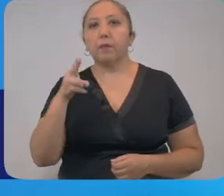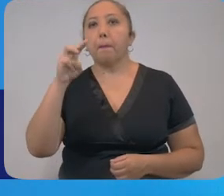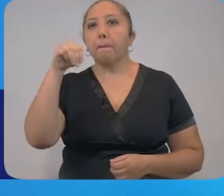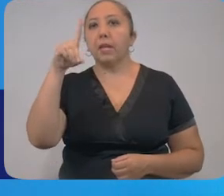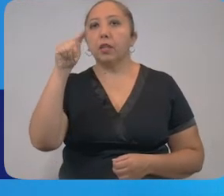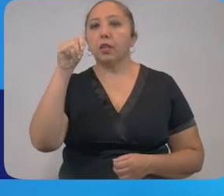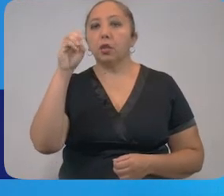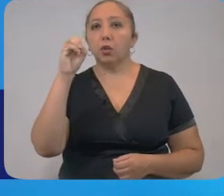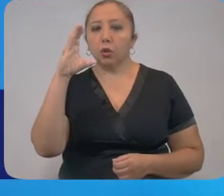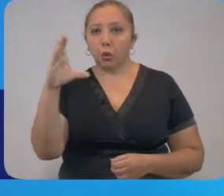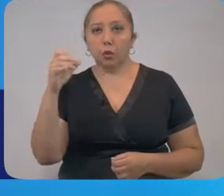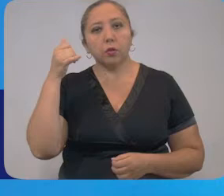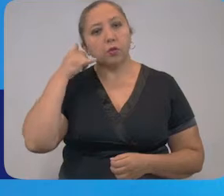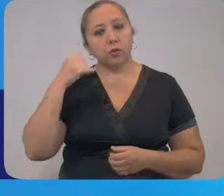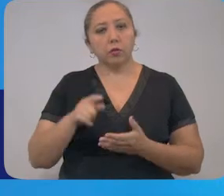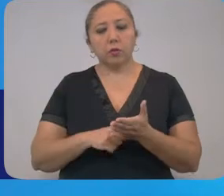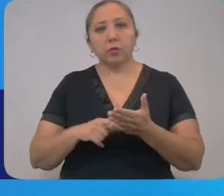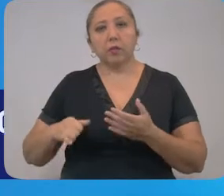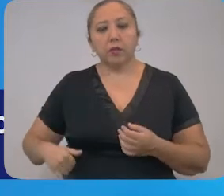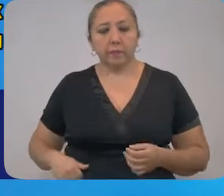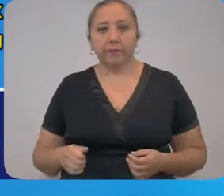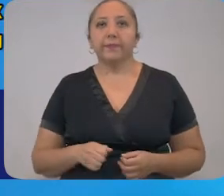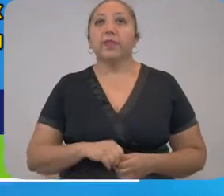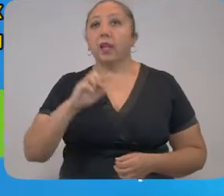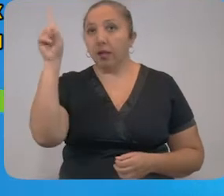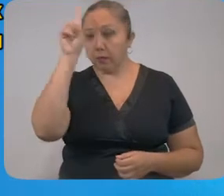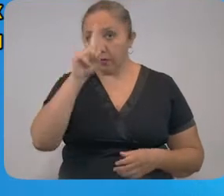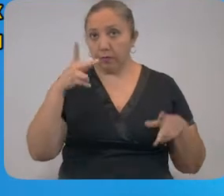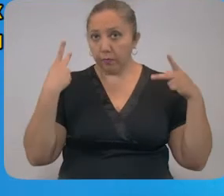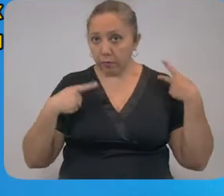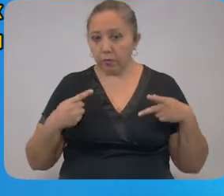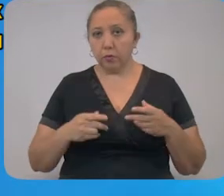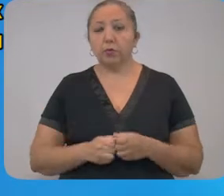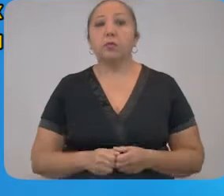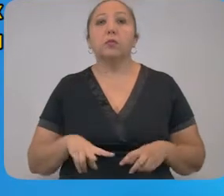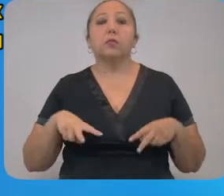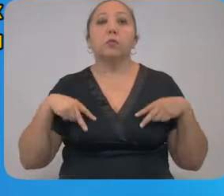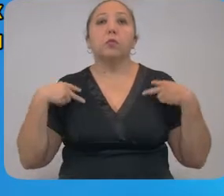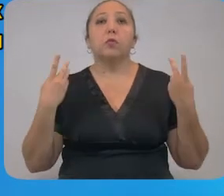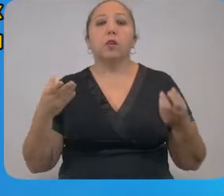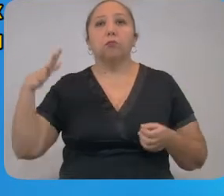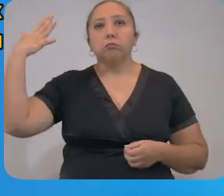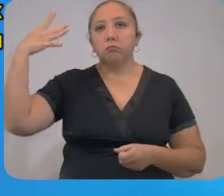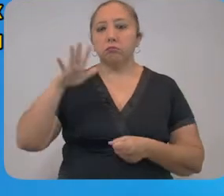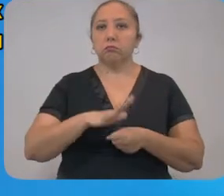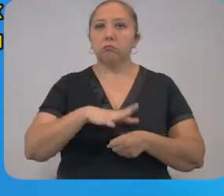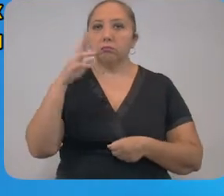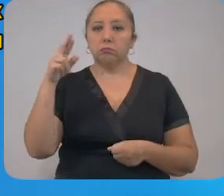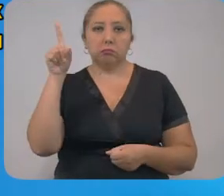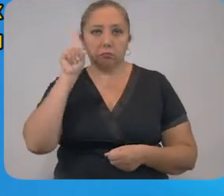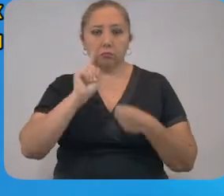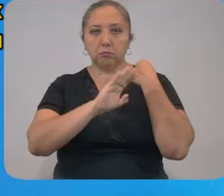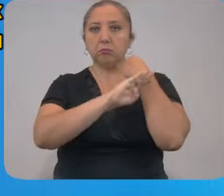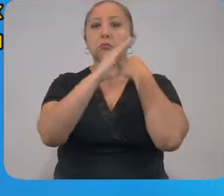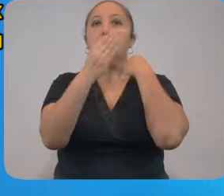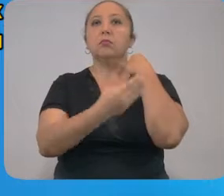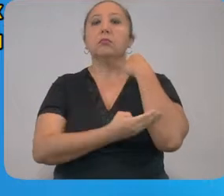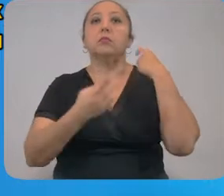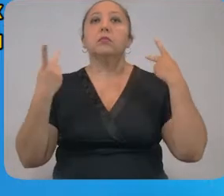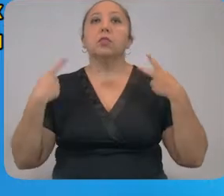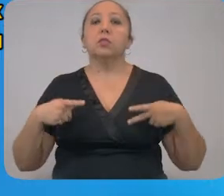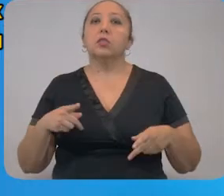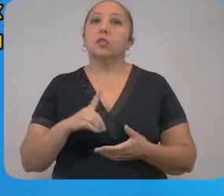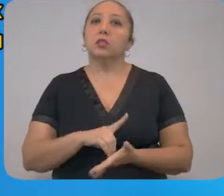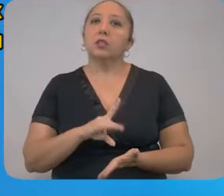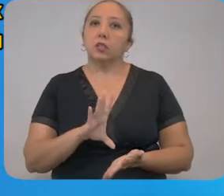Meditoc para los sistemas Android y Apple. Recomendamos a la población vulnerable como adultos mayores, mujeres embarazadas, personas